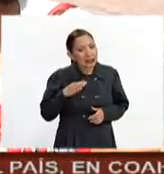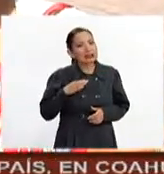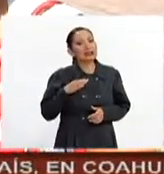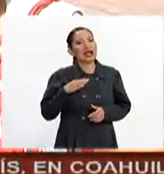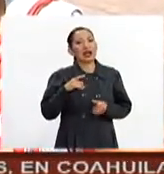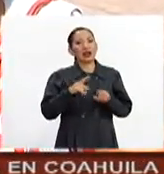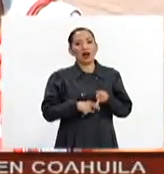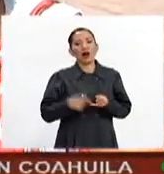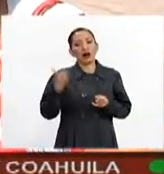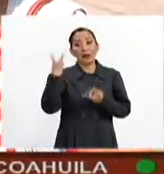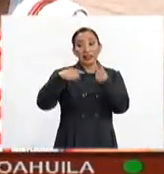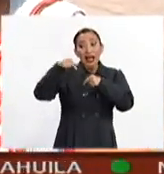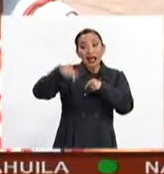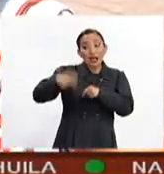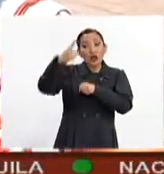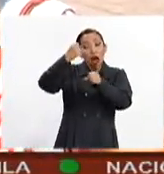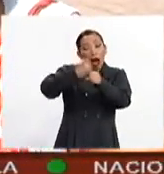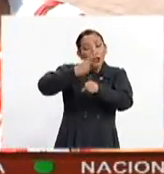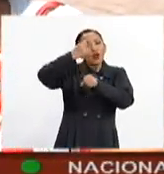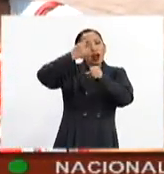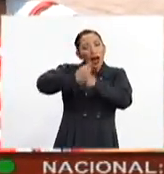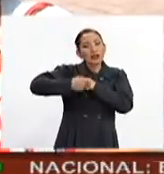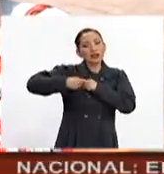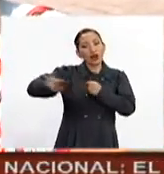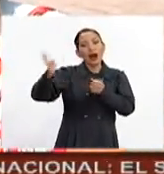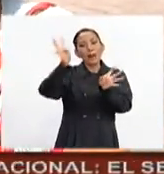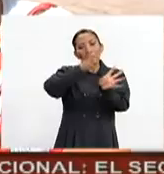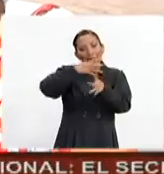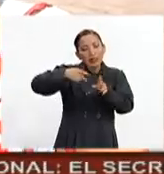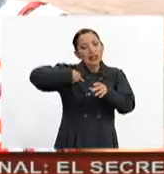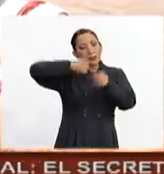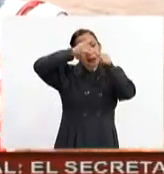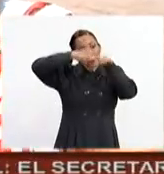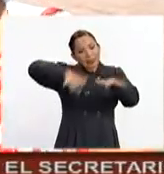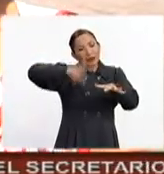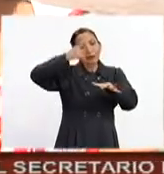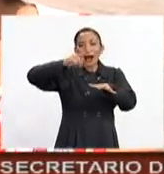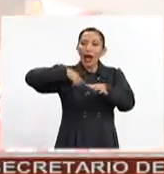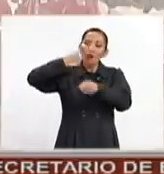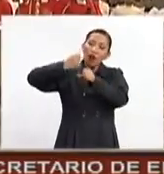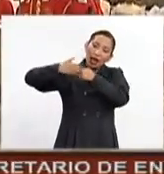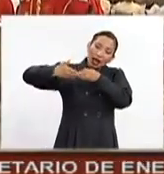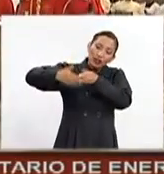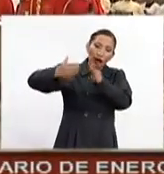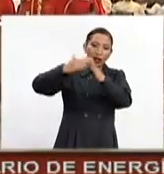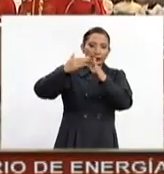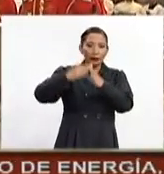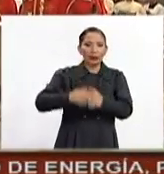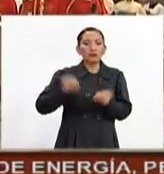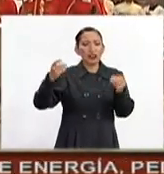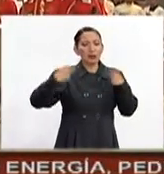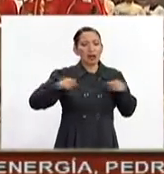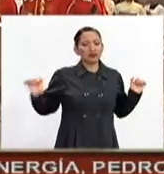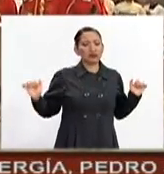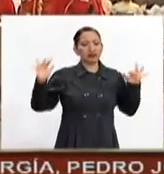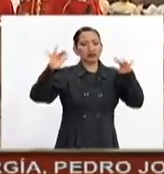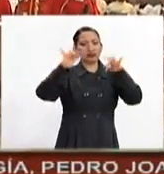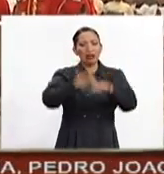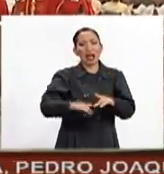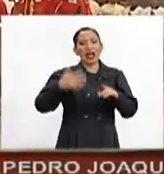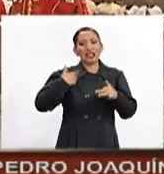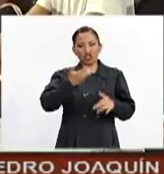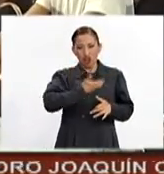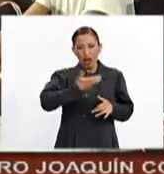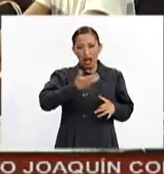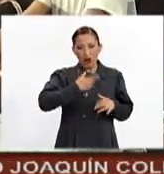cristiandad y venir cada año a bendecir nuestra palmita para tenerla para todo el año. Miles de feligreses se congregaron en la